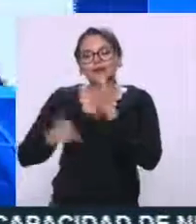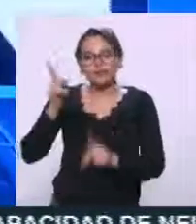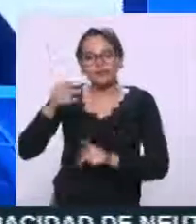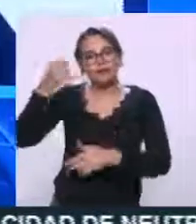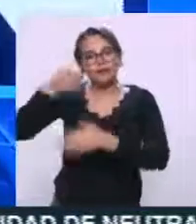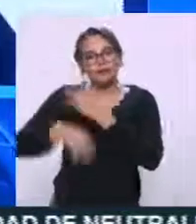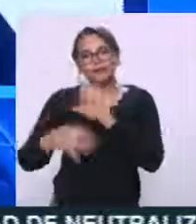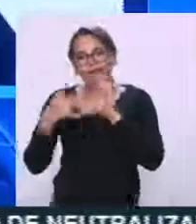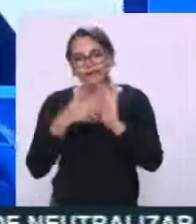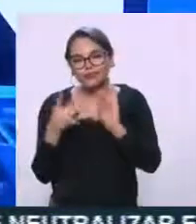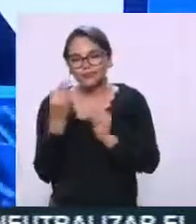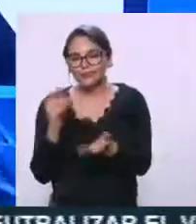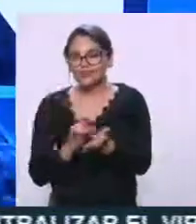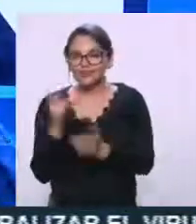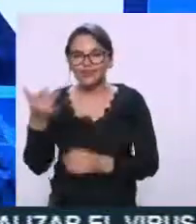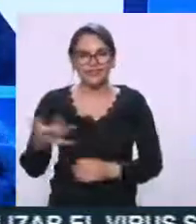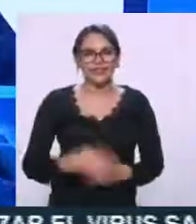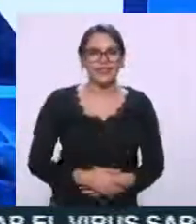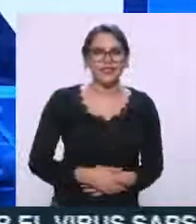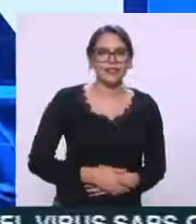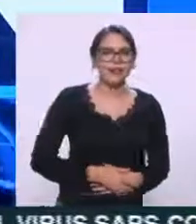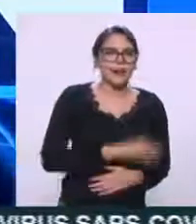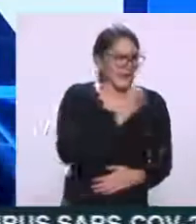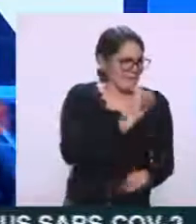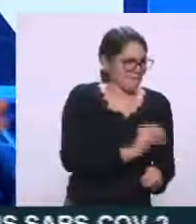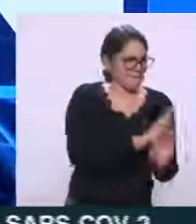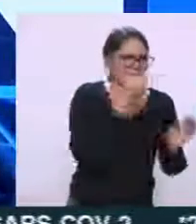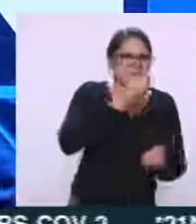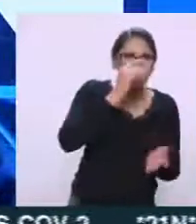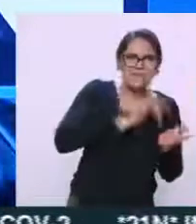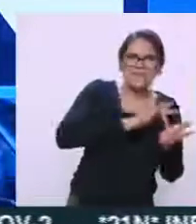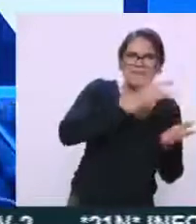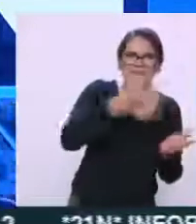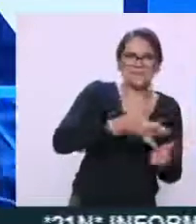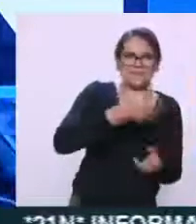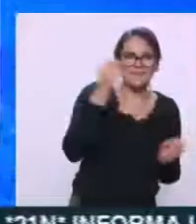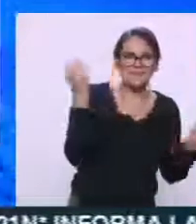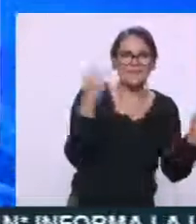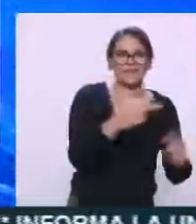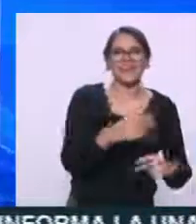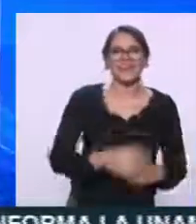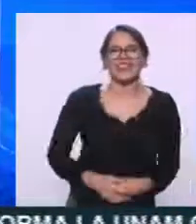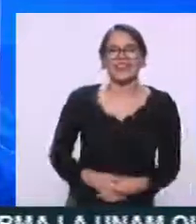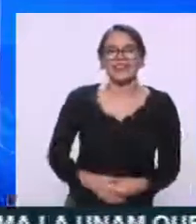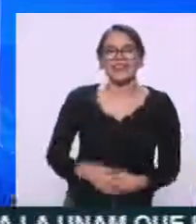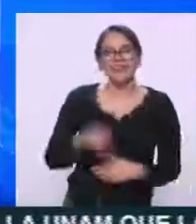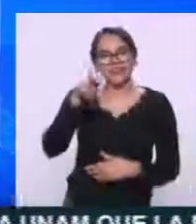Al contrario, gracias por llamarme. Muchas gracias. Muchas gracias, Héctor. Va desde la sana distancia. Un fuerte abrazo y con